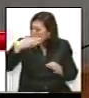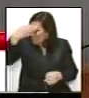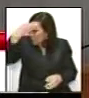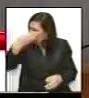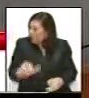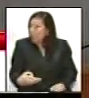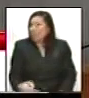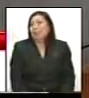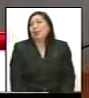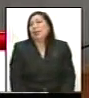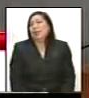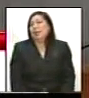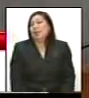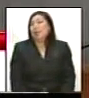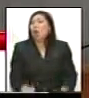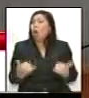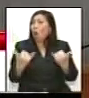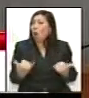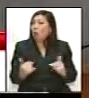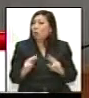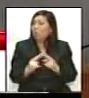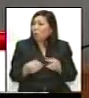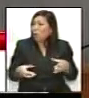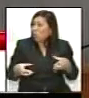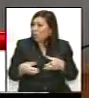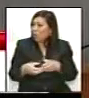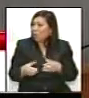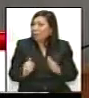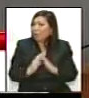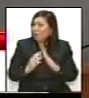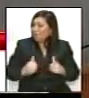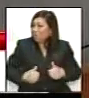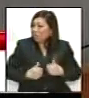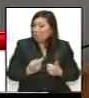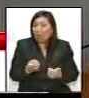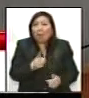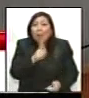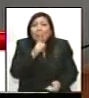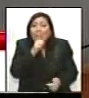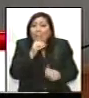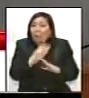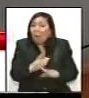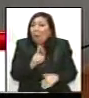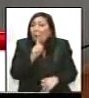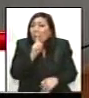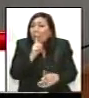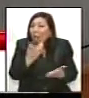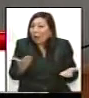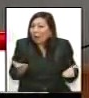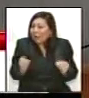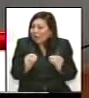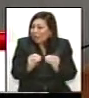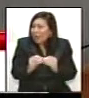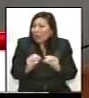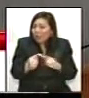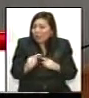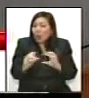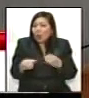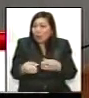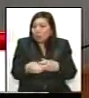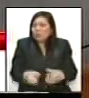completa por ejemplo hoy día sesionado la comisión de vivienda ahí nadie se ha opuesto a cesc varias comisiones